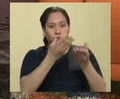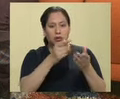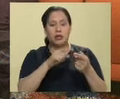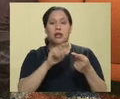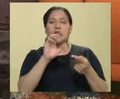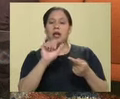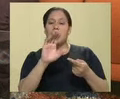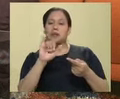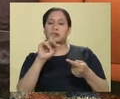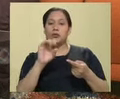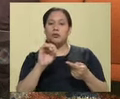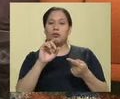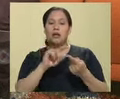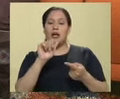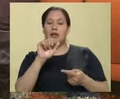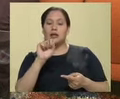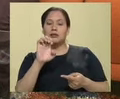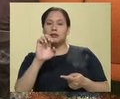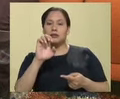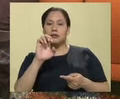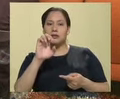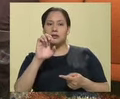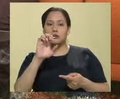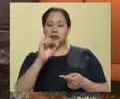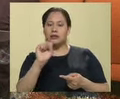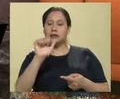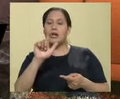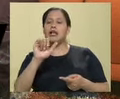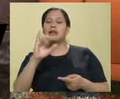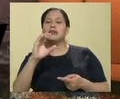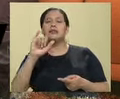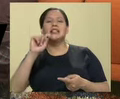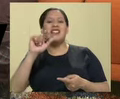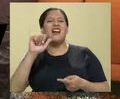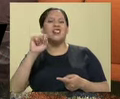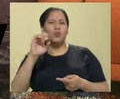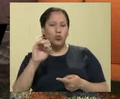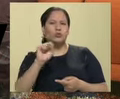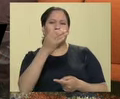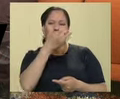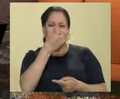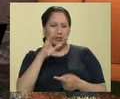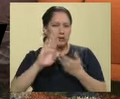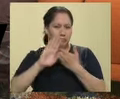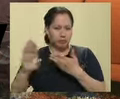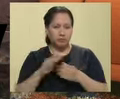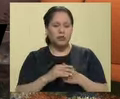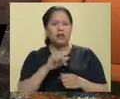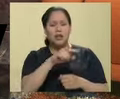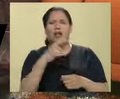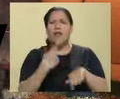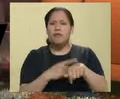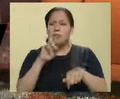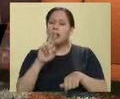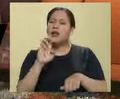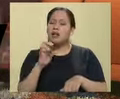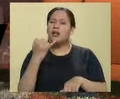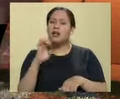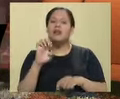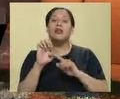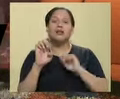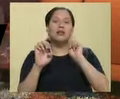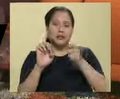acetil salicílico a los niños o salicilatos. El síndrome de ¿qué es el síndrome de Reye? Es